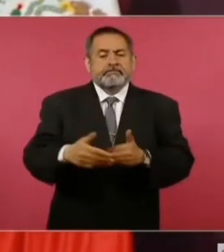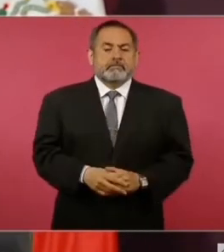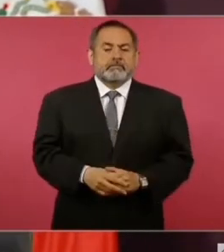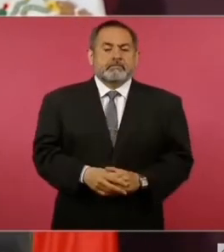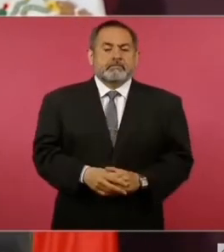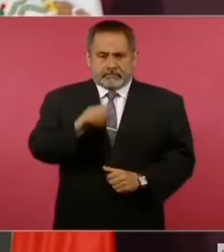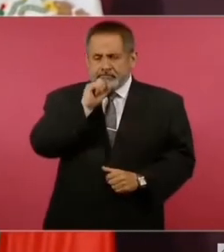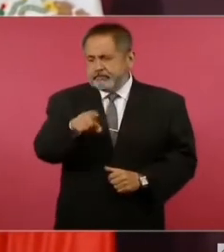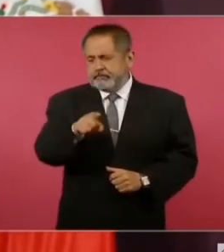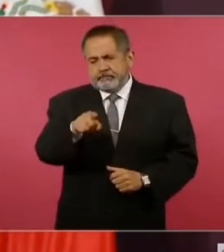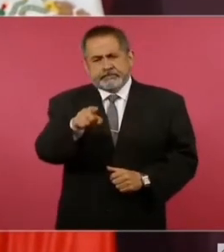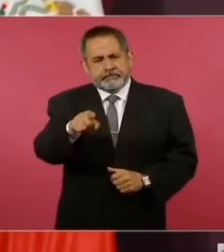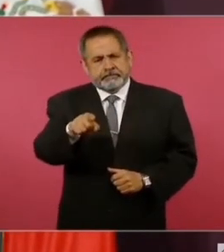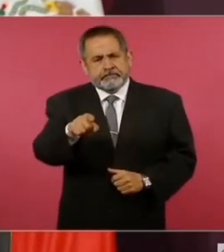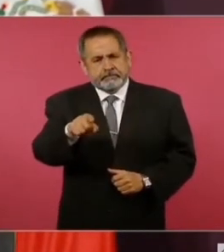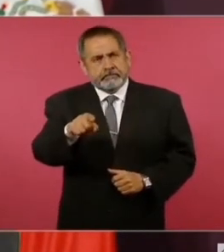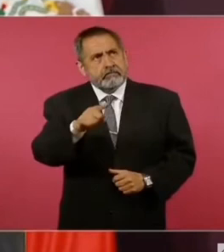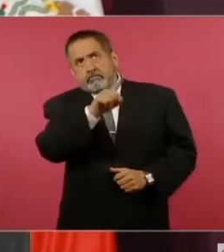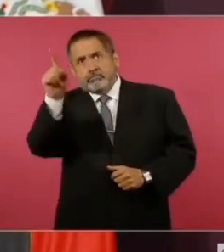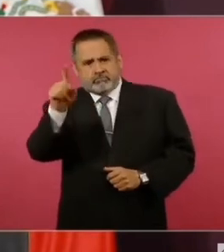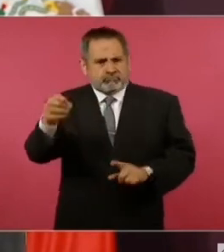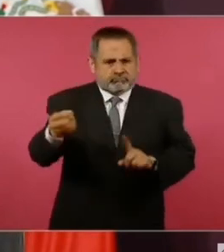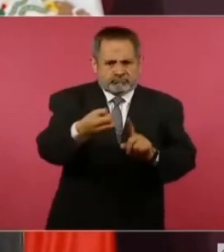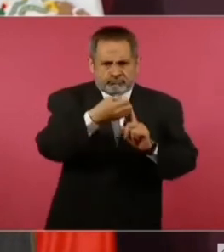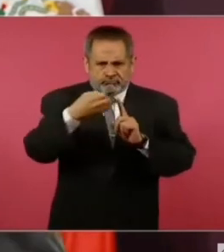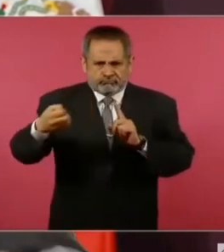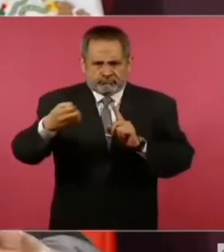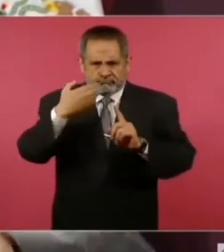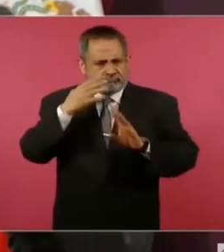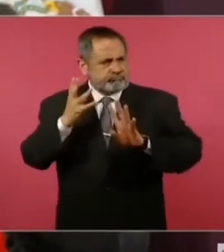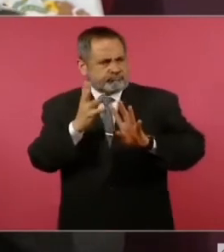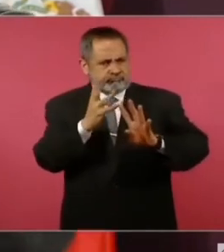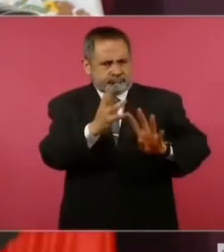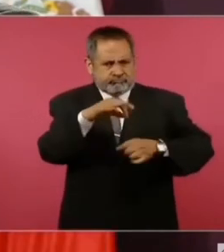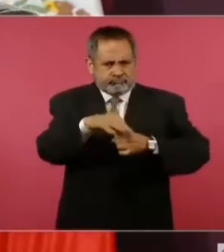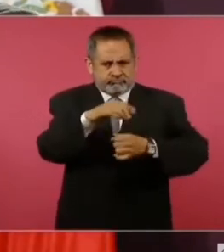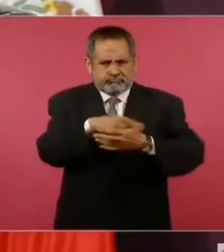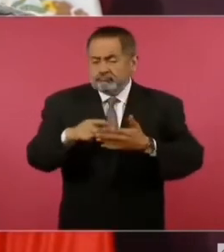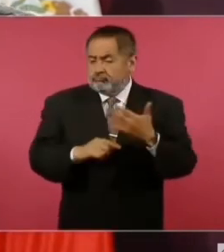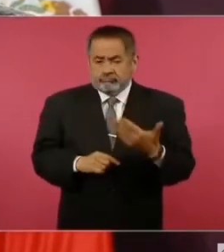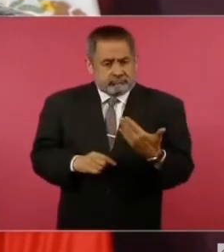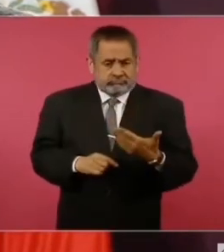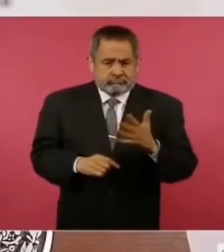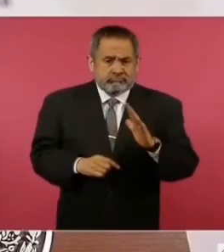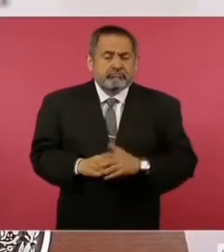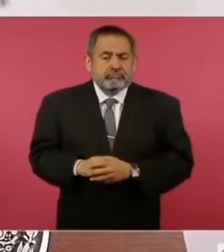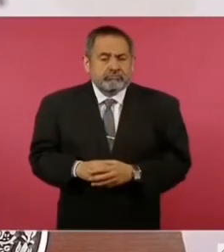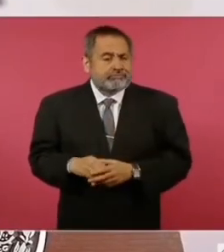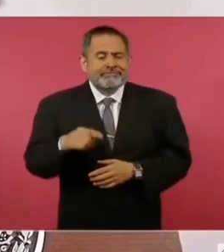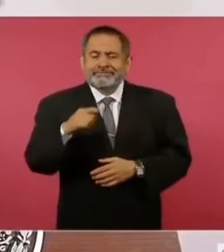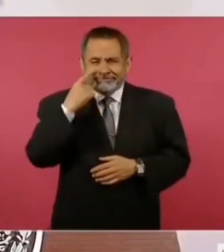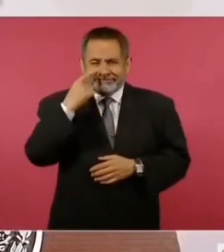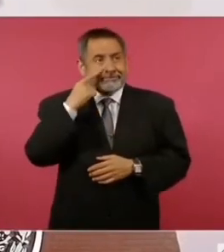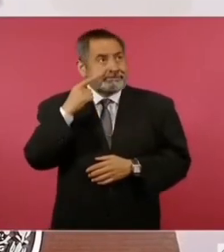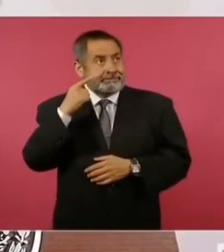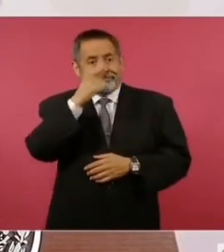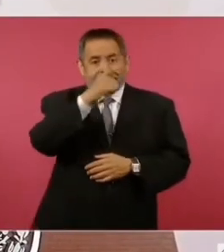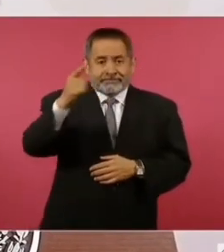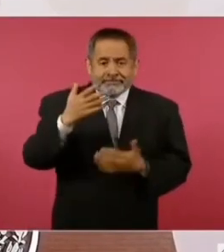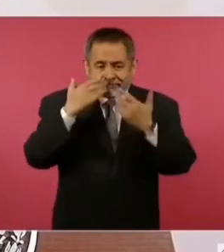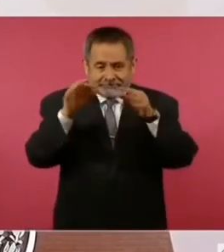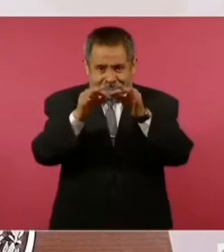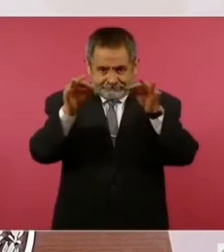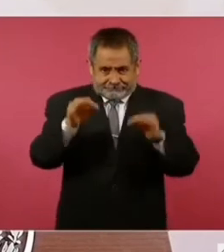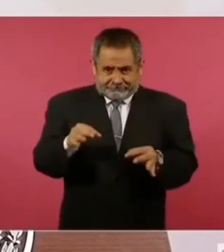Y también lo hicieron con bastante orden, porque a pesar de que no habían